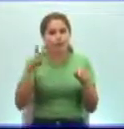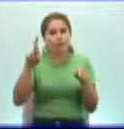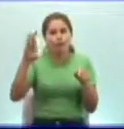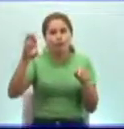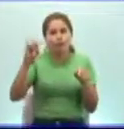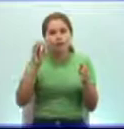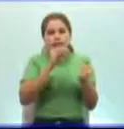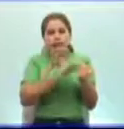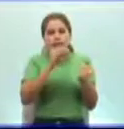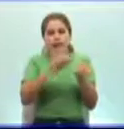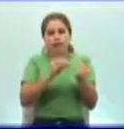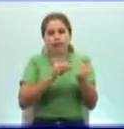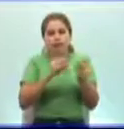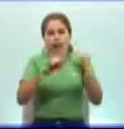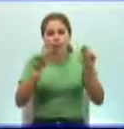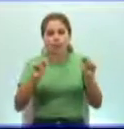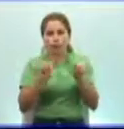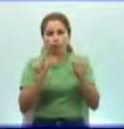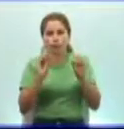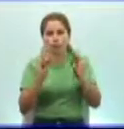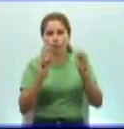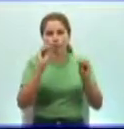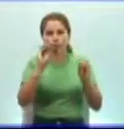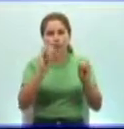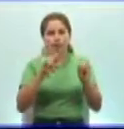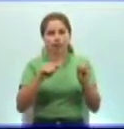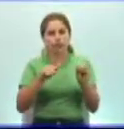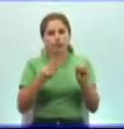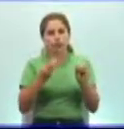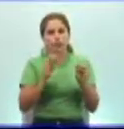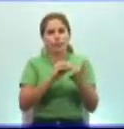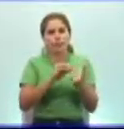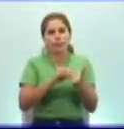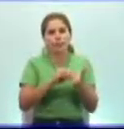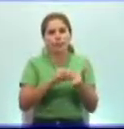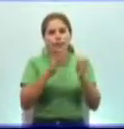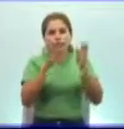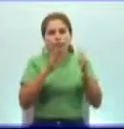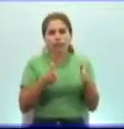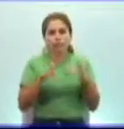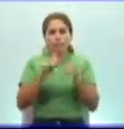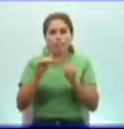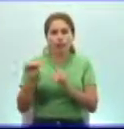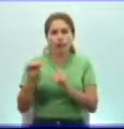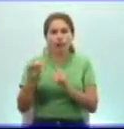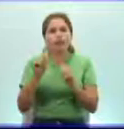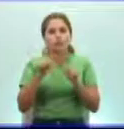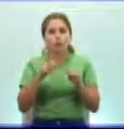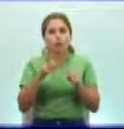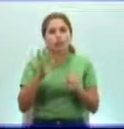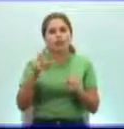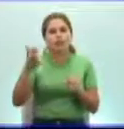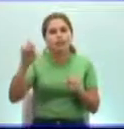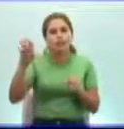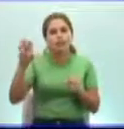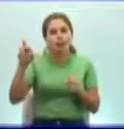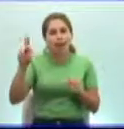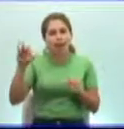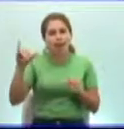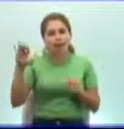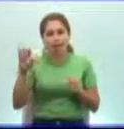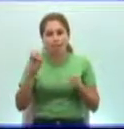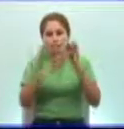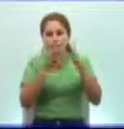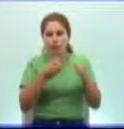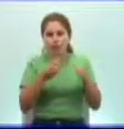instaladas a los conductores del circuito, resistencias que están dispuestas en serie y en paralelo, también en serie y en paralelo, una con respecto a